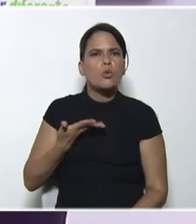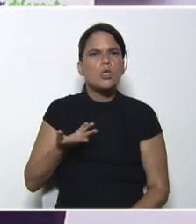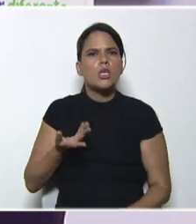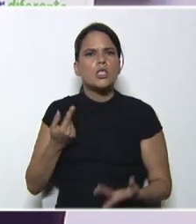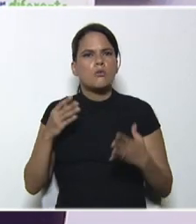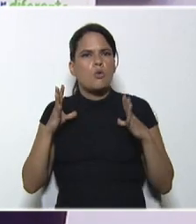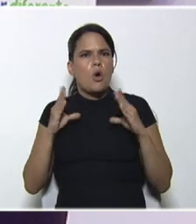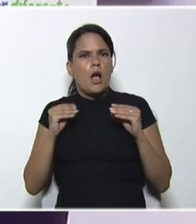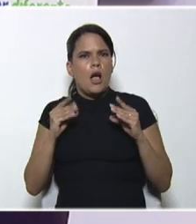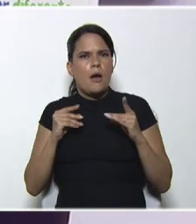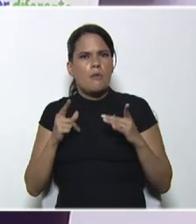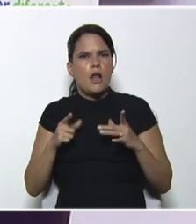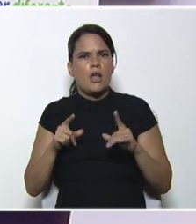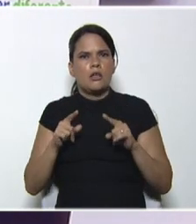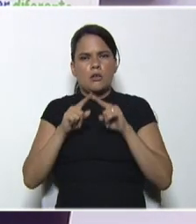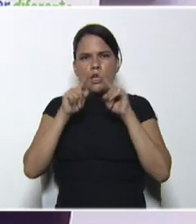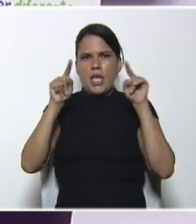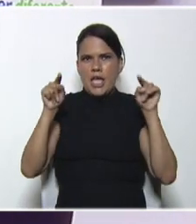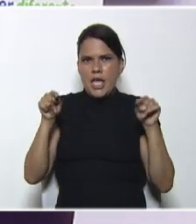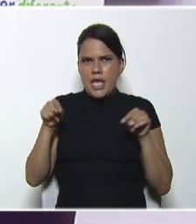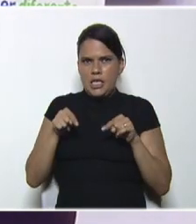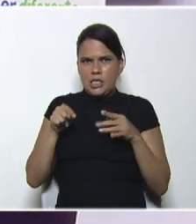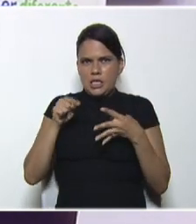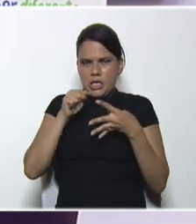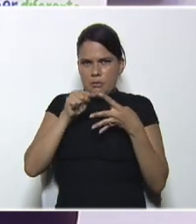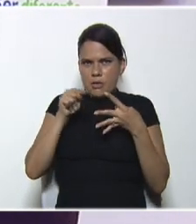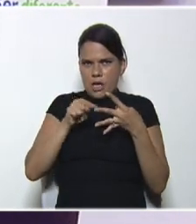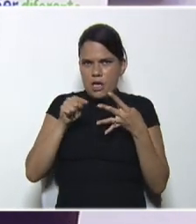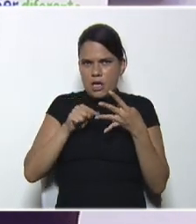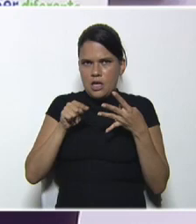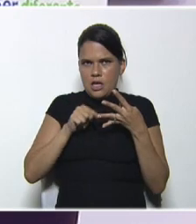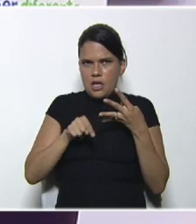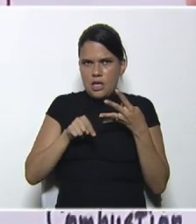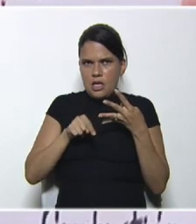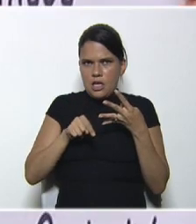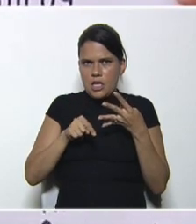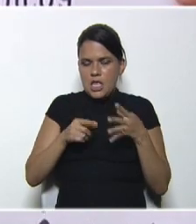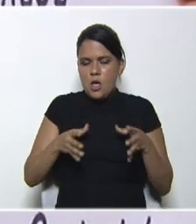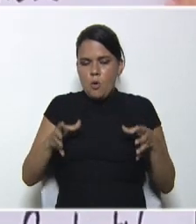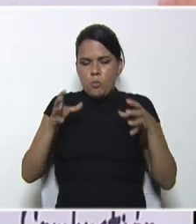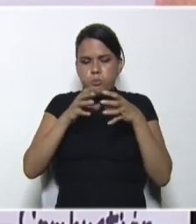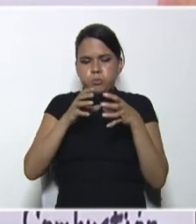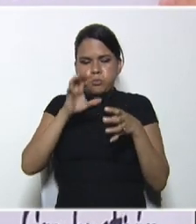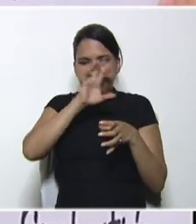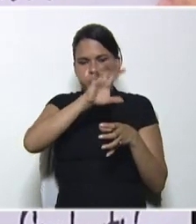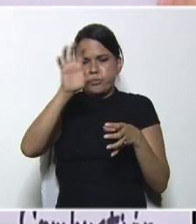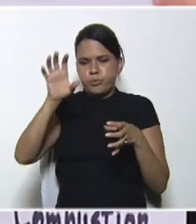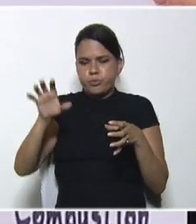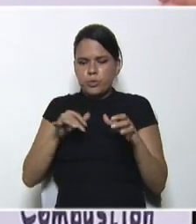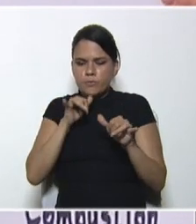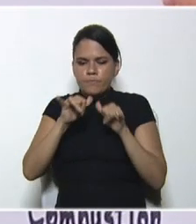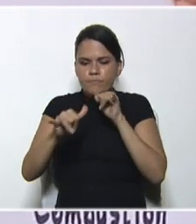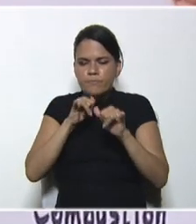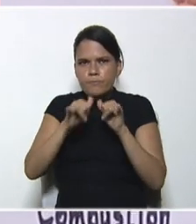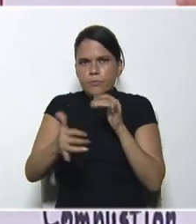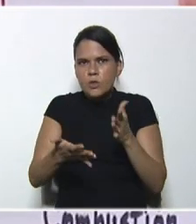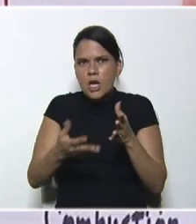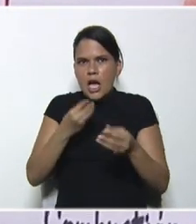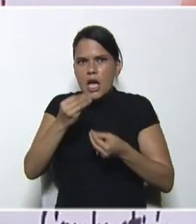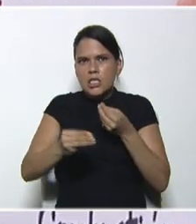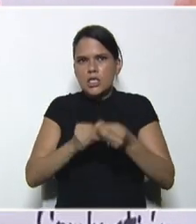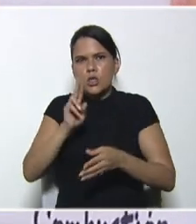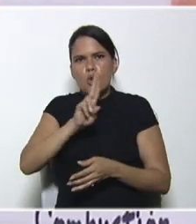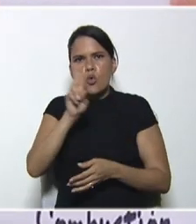hablar del modelo de esquema, de un mapa conceptual. También podemos elaborarlo haciendo uso de